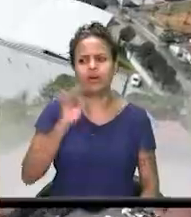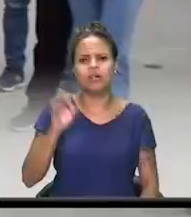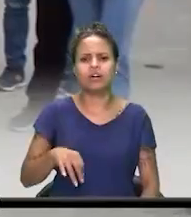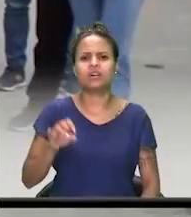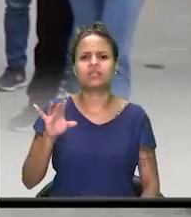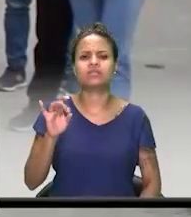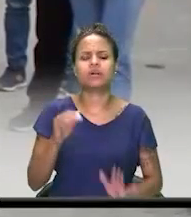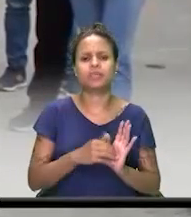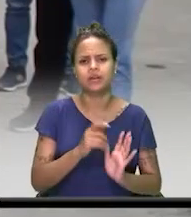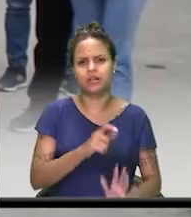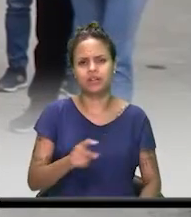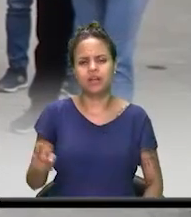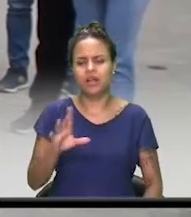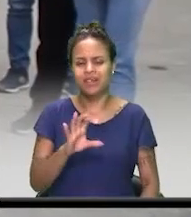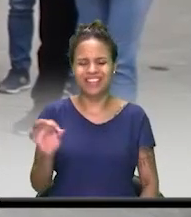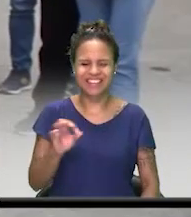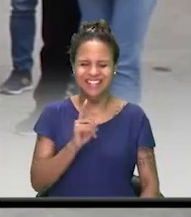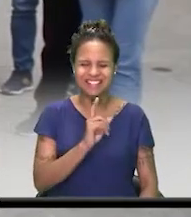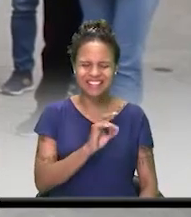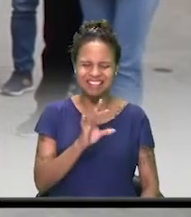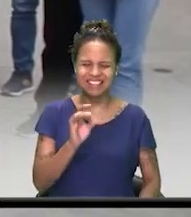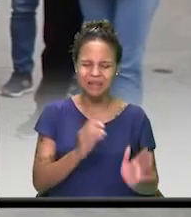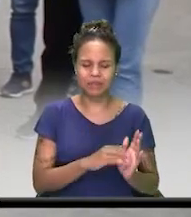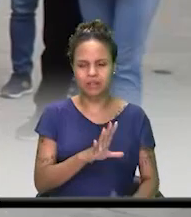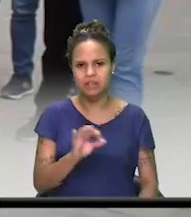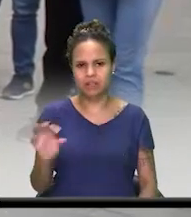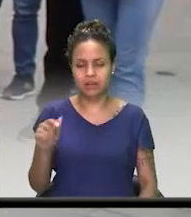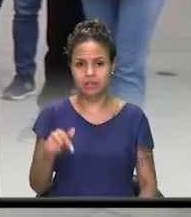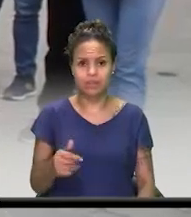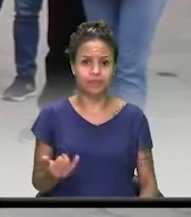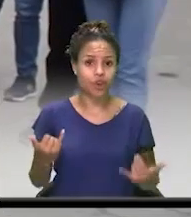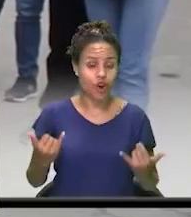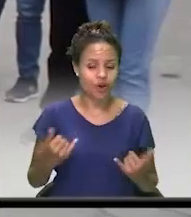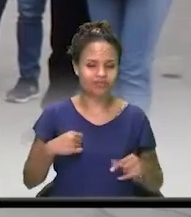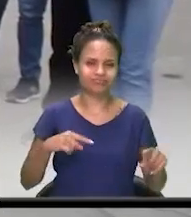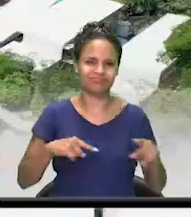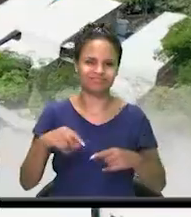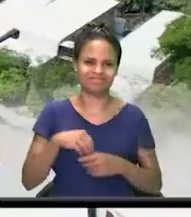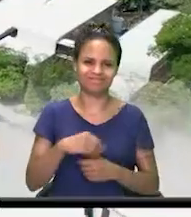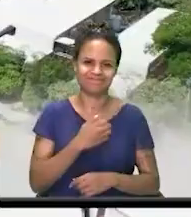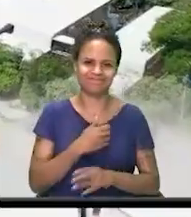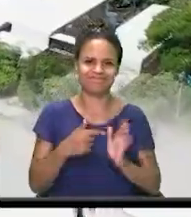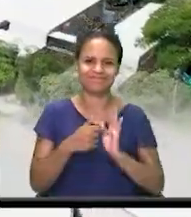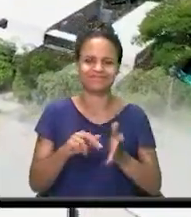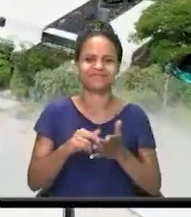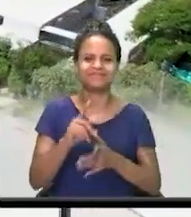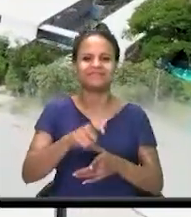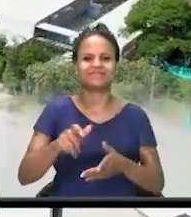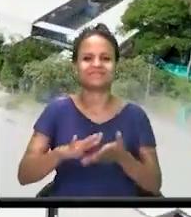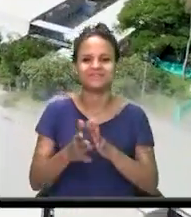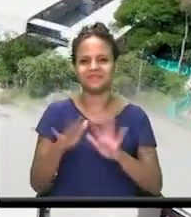15.500. Eso es uno de todo lo que se ha hecho en esta administración en beneficio de la comunidad.